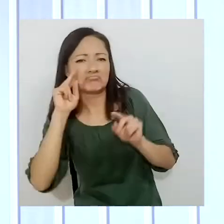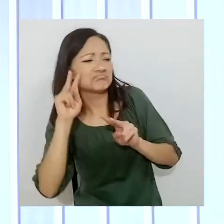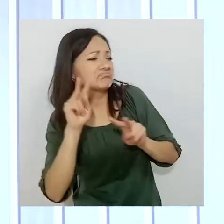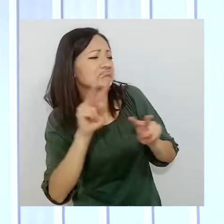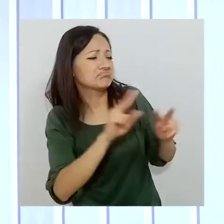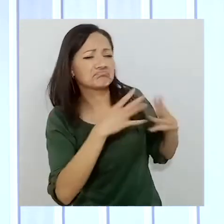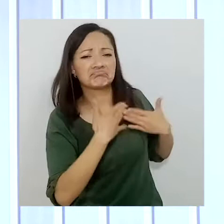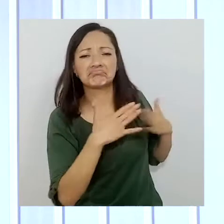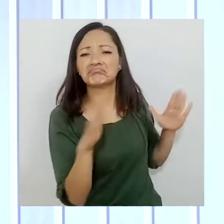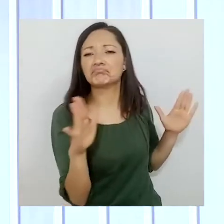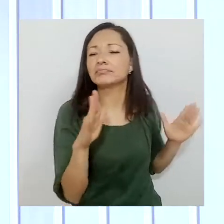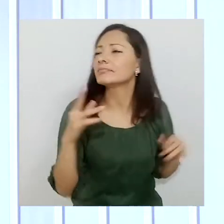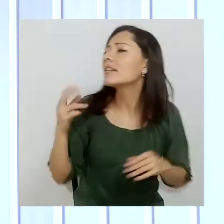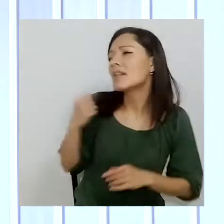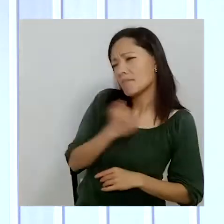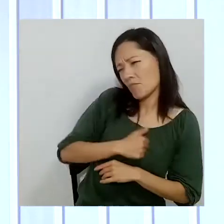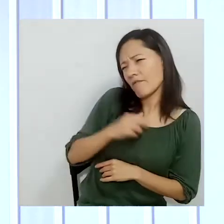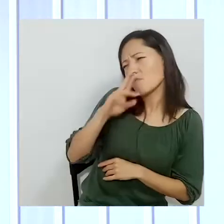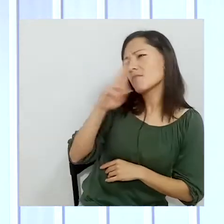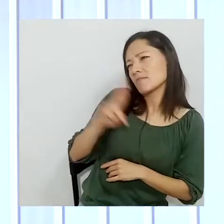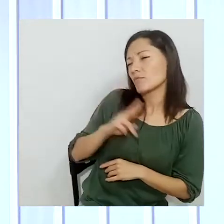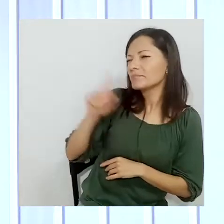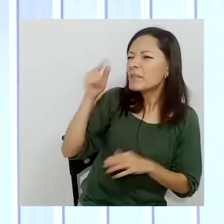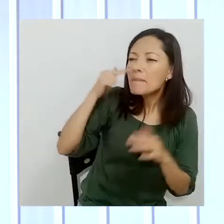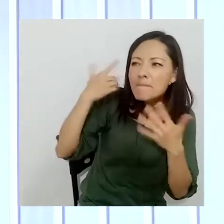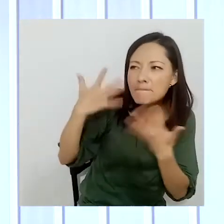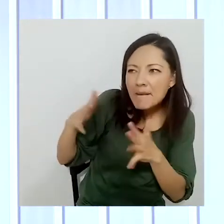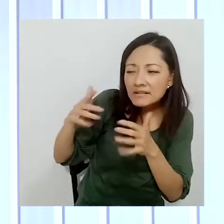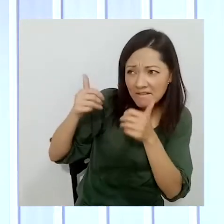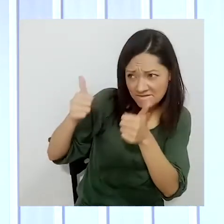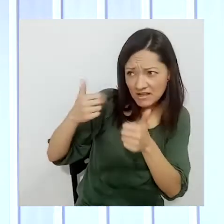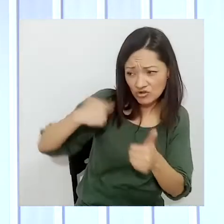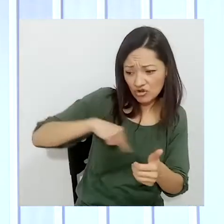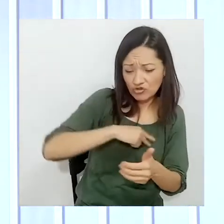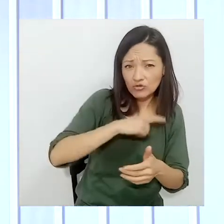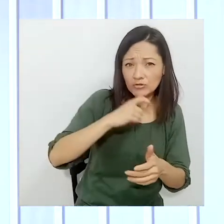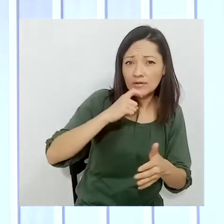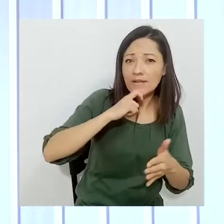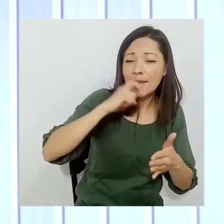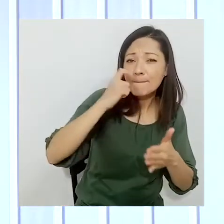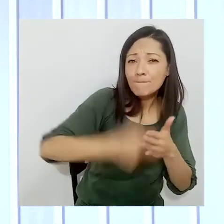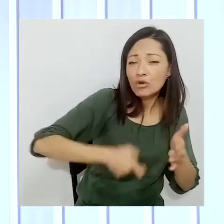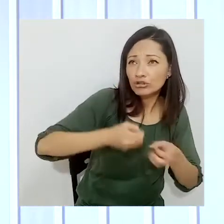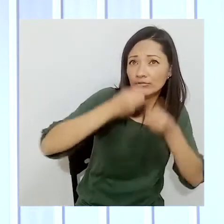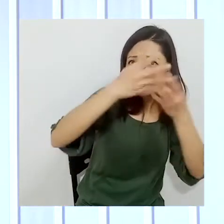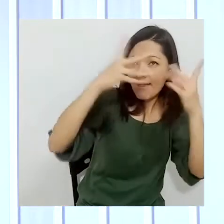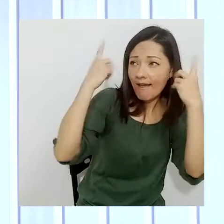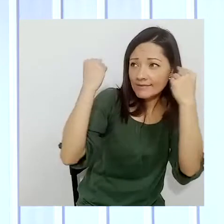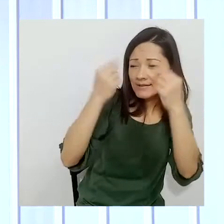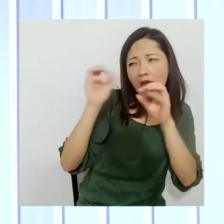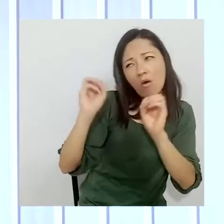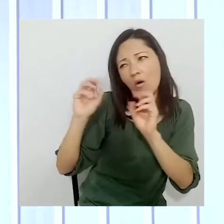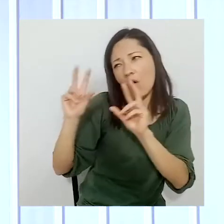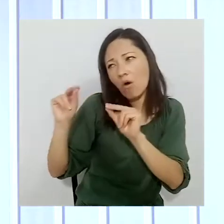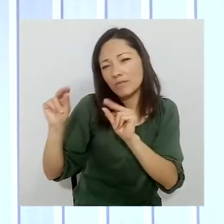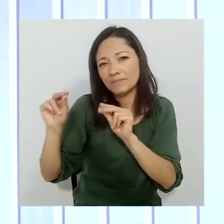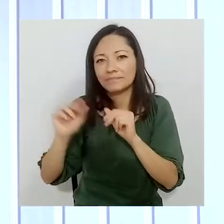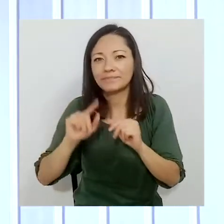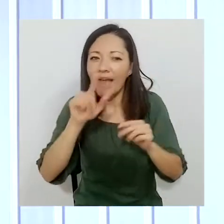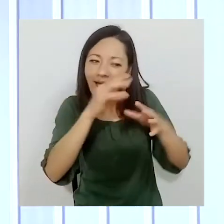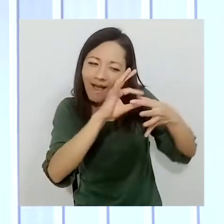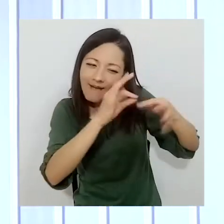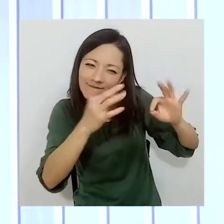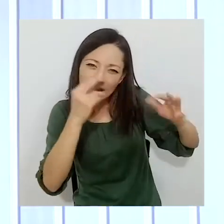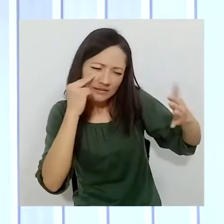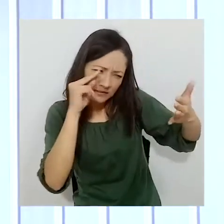hombres. Dinos pues, ¿qué te parece? ¿Es lícito dar tributo a César o no? Mire la